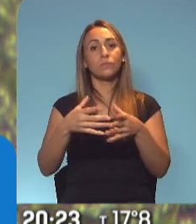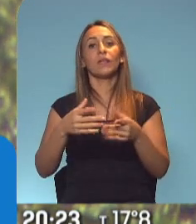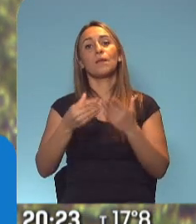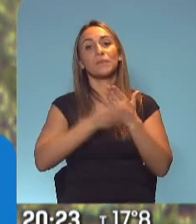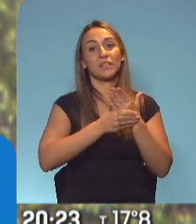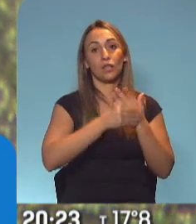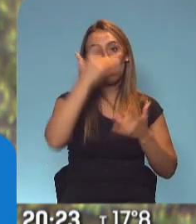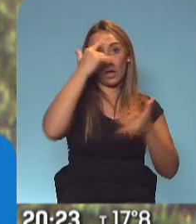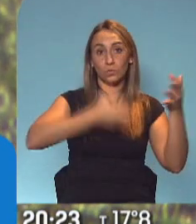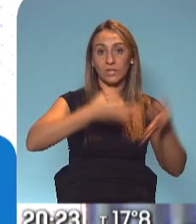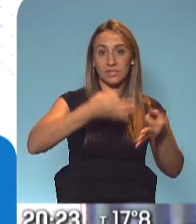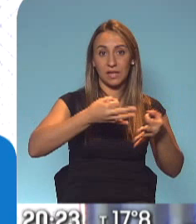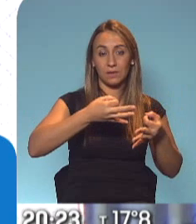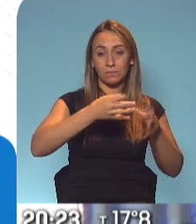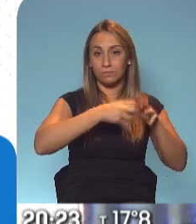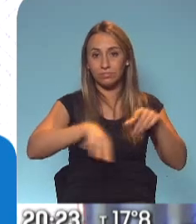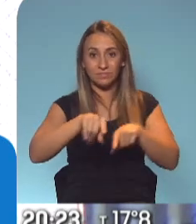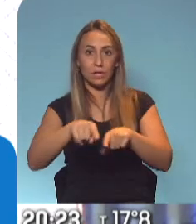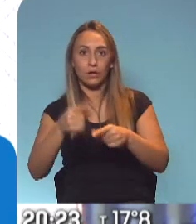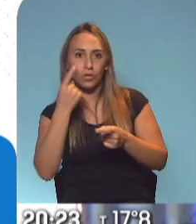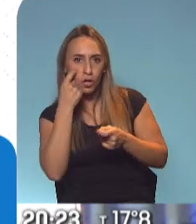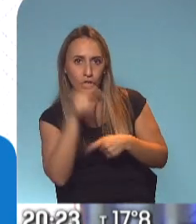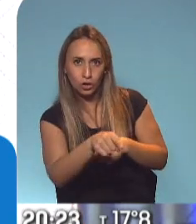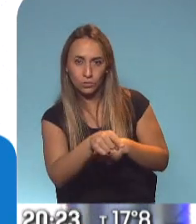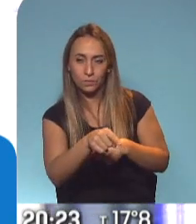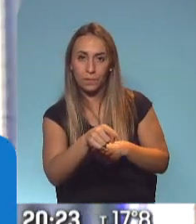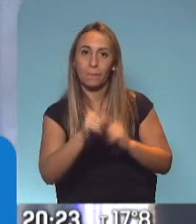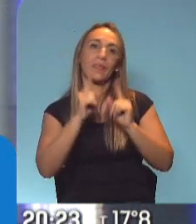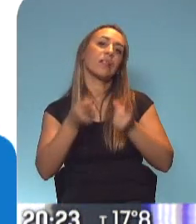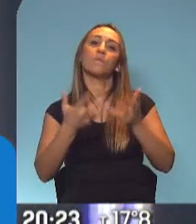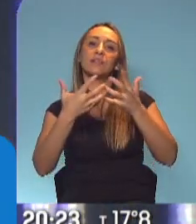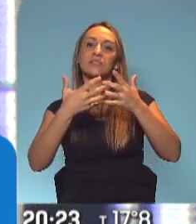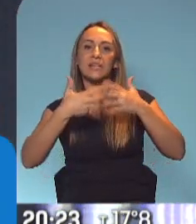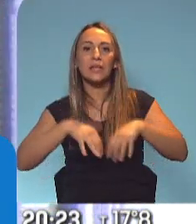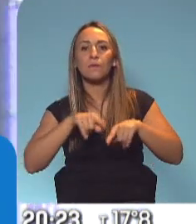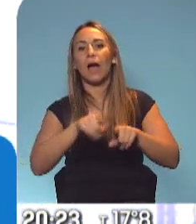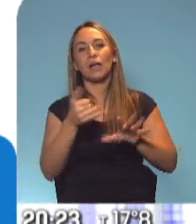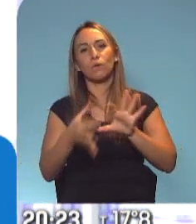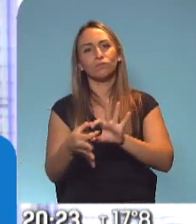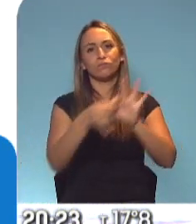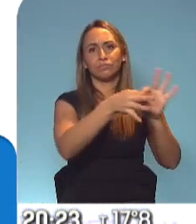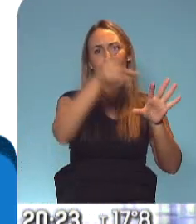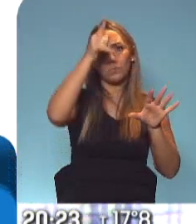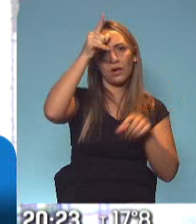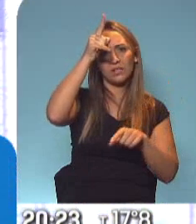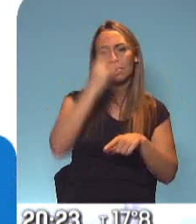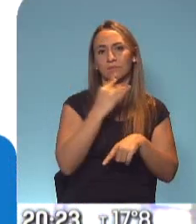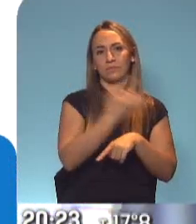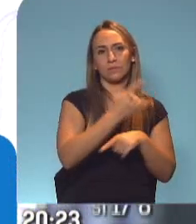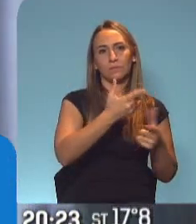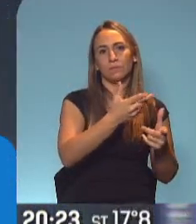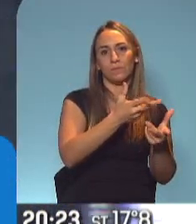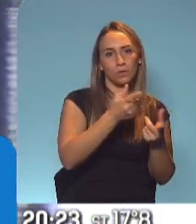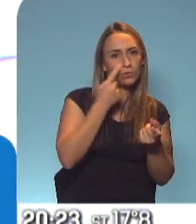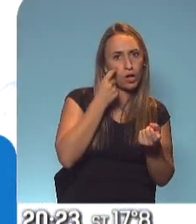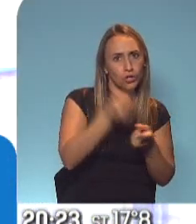Ministerio de Justicia. También hay sistemas de consignas policiales que hacen una consigna